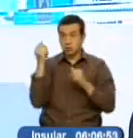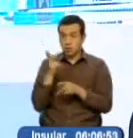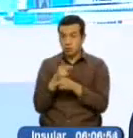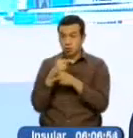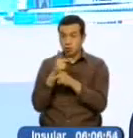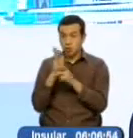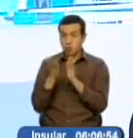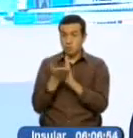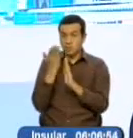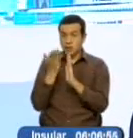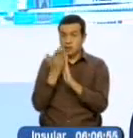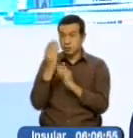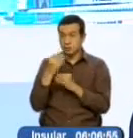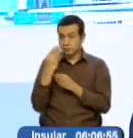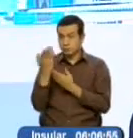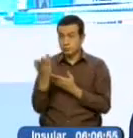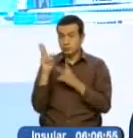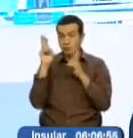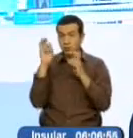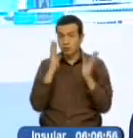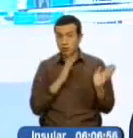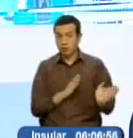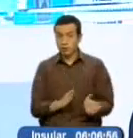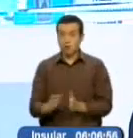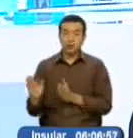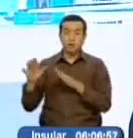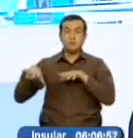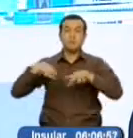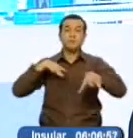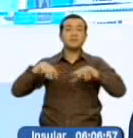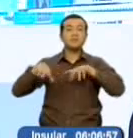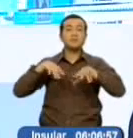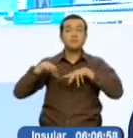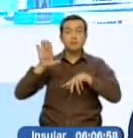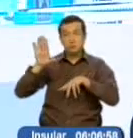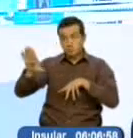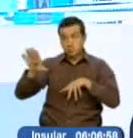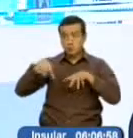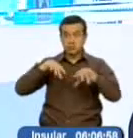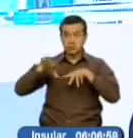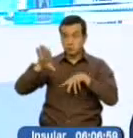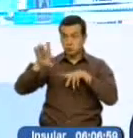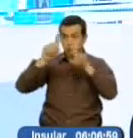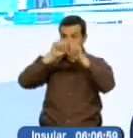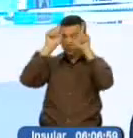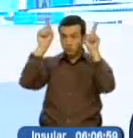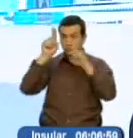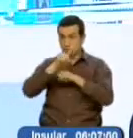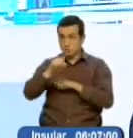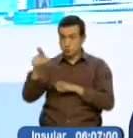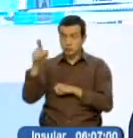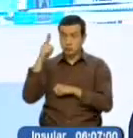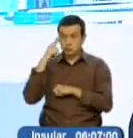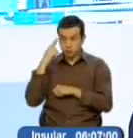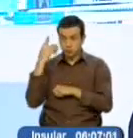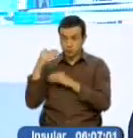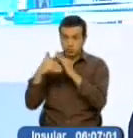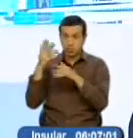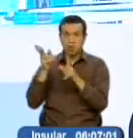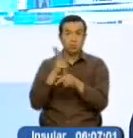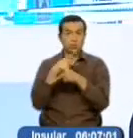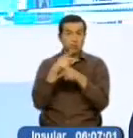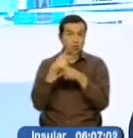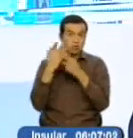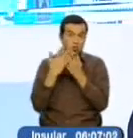producción incremental relacionada con las actividades que ellos, la empresa, ejecute. La